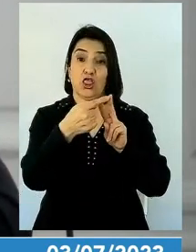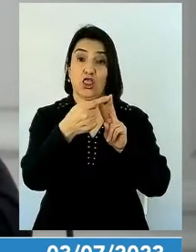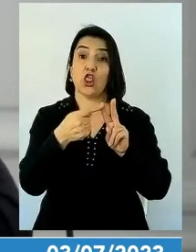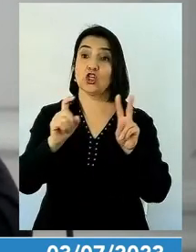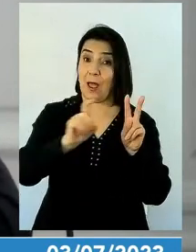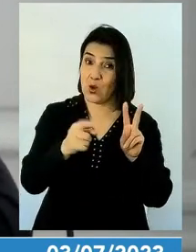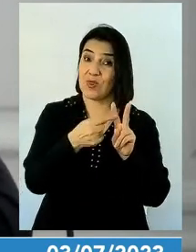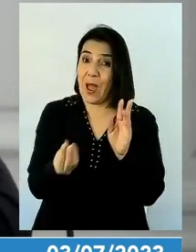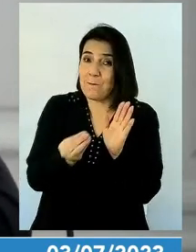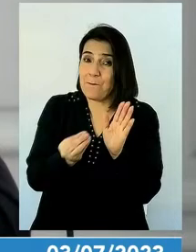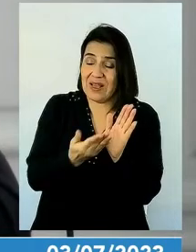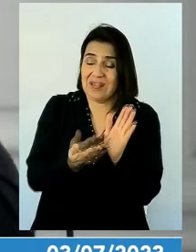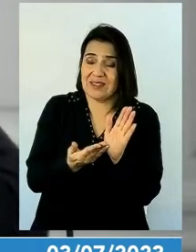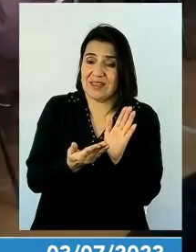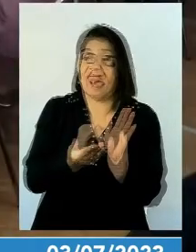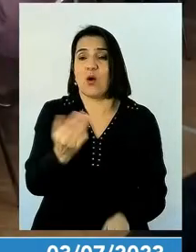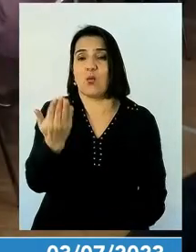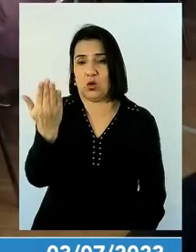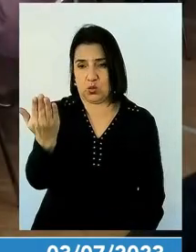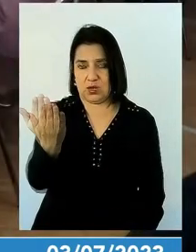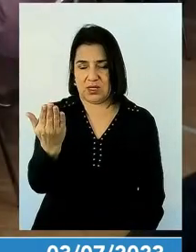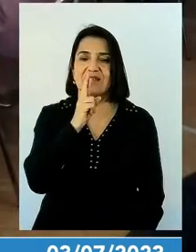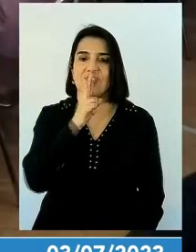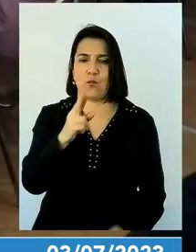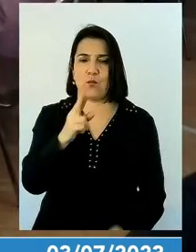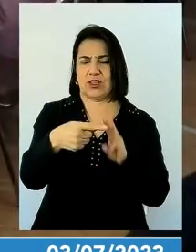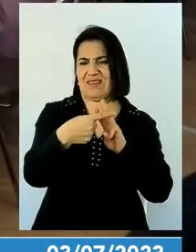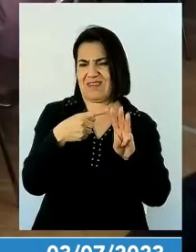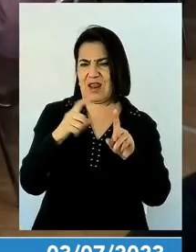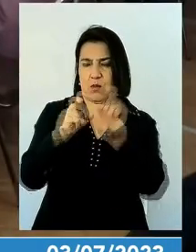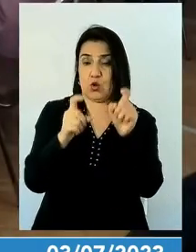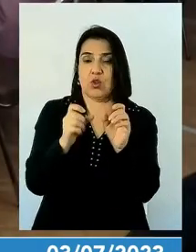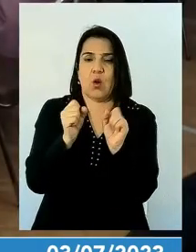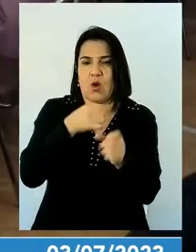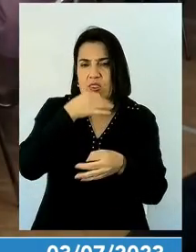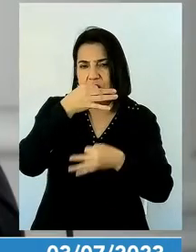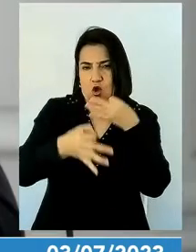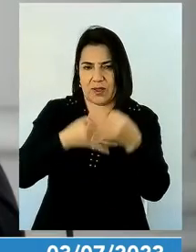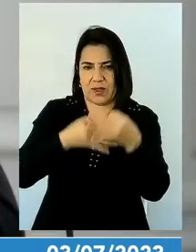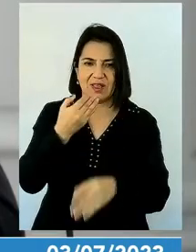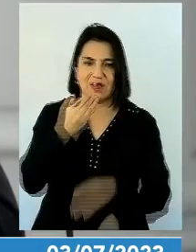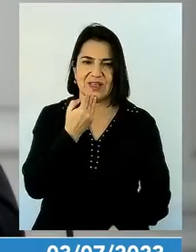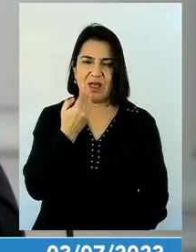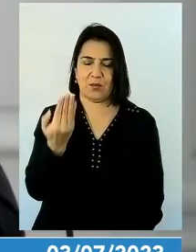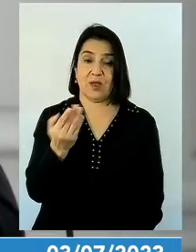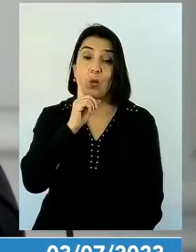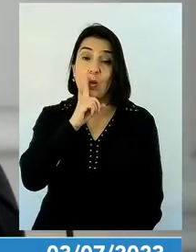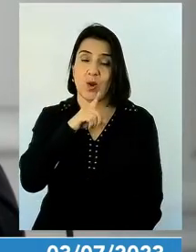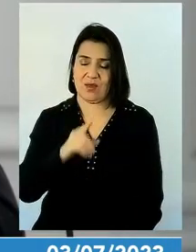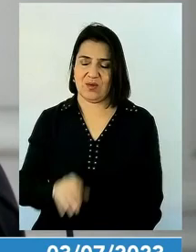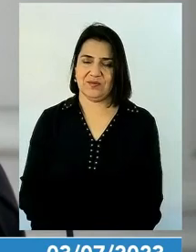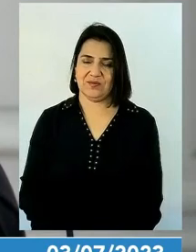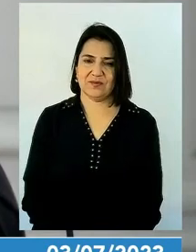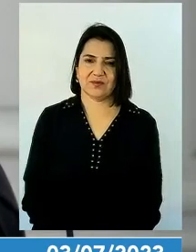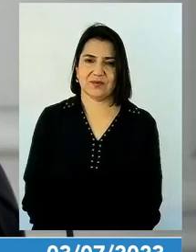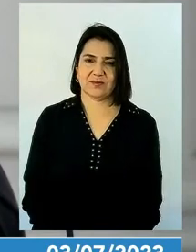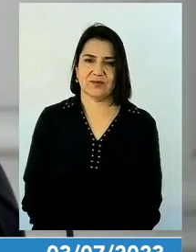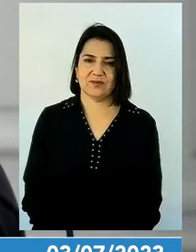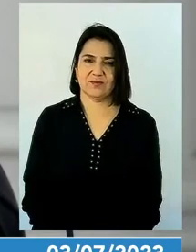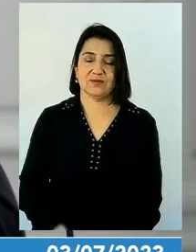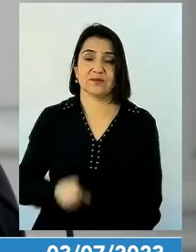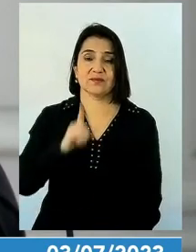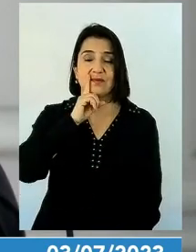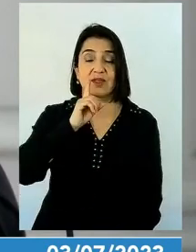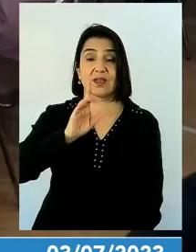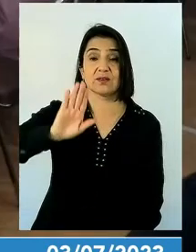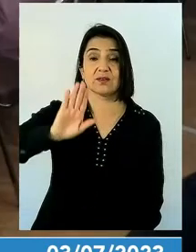después usted contesta las tres preguntas y puede hacer comentarios si quiere también al final. Ofrezco la palabra